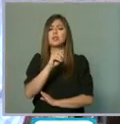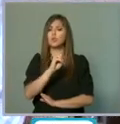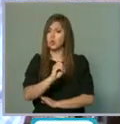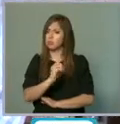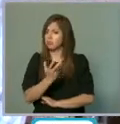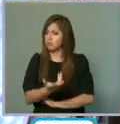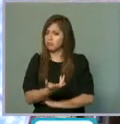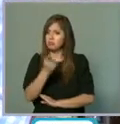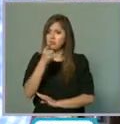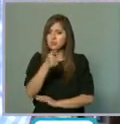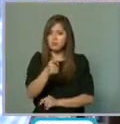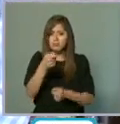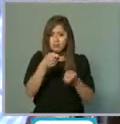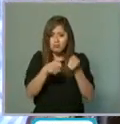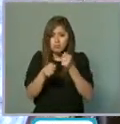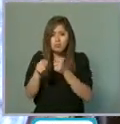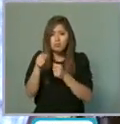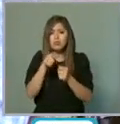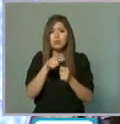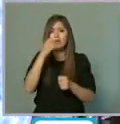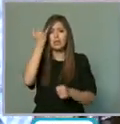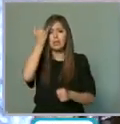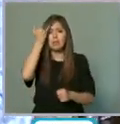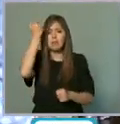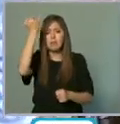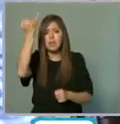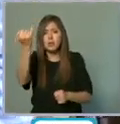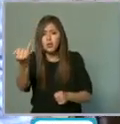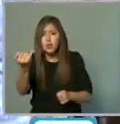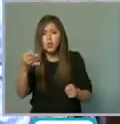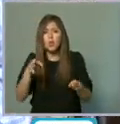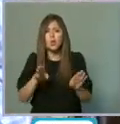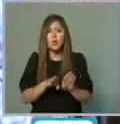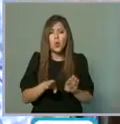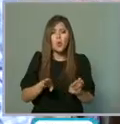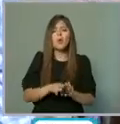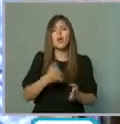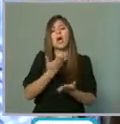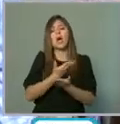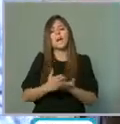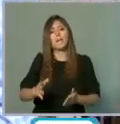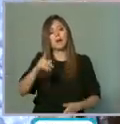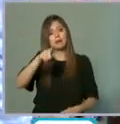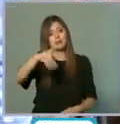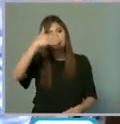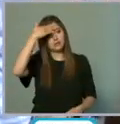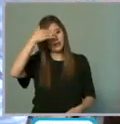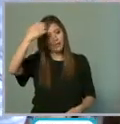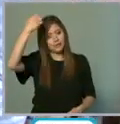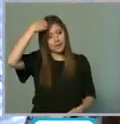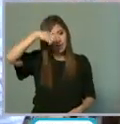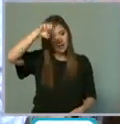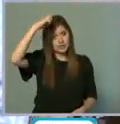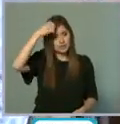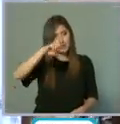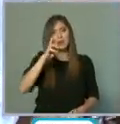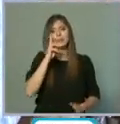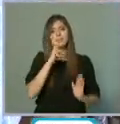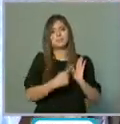es una cosa de imaginación, de creatividad y de saberlo hacer. Le invito a que lo